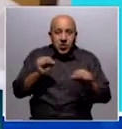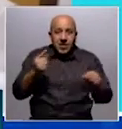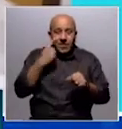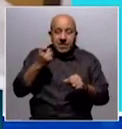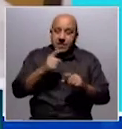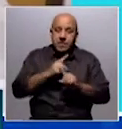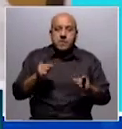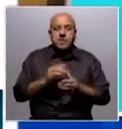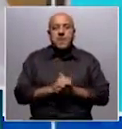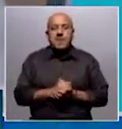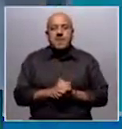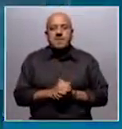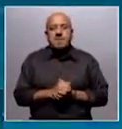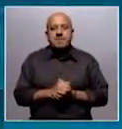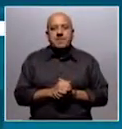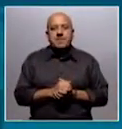ingreso a la región